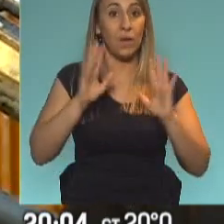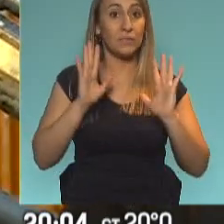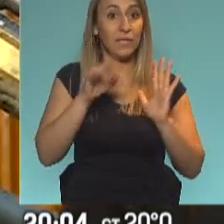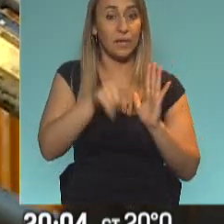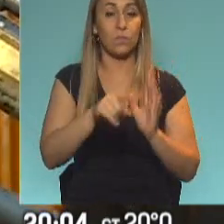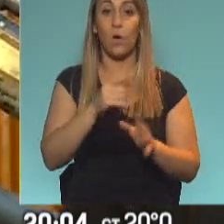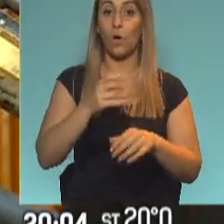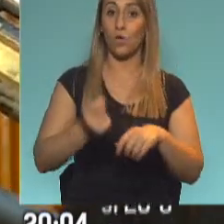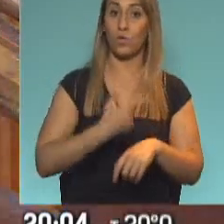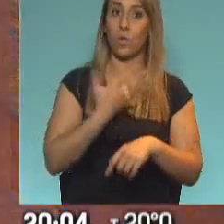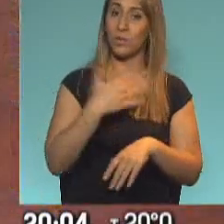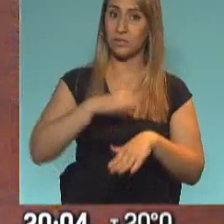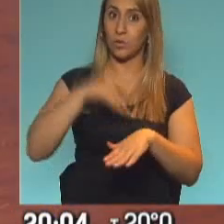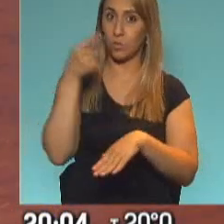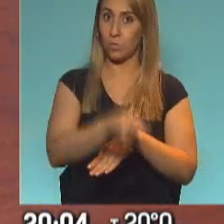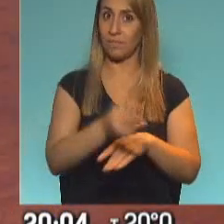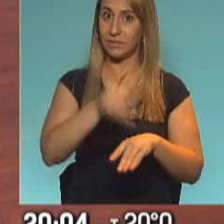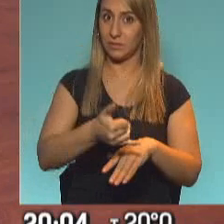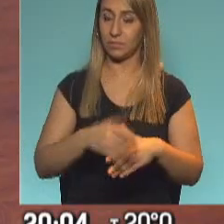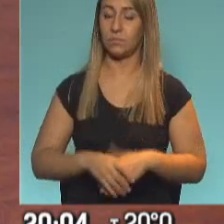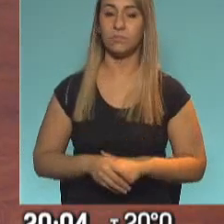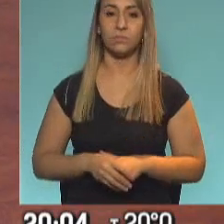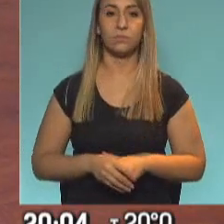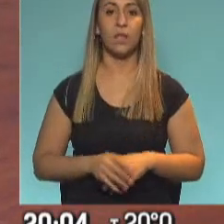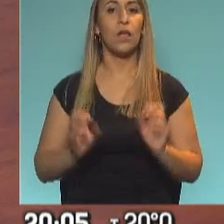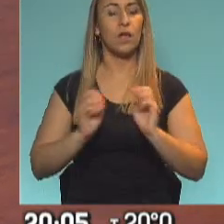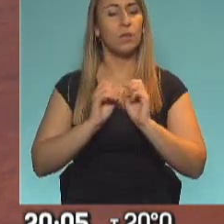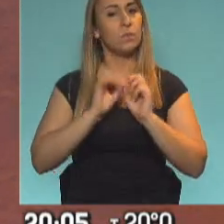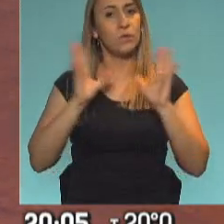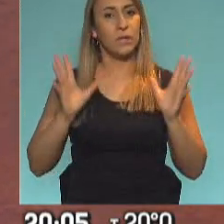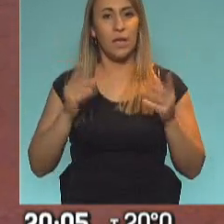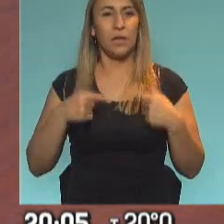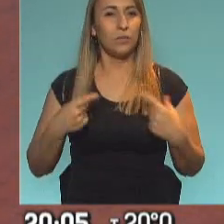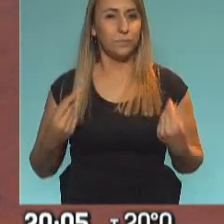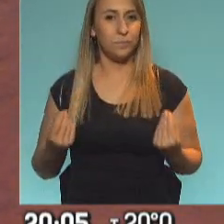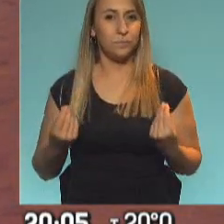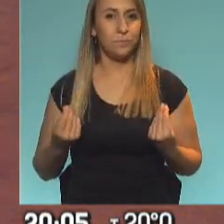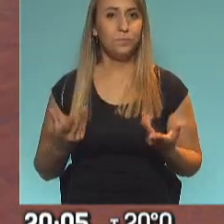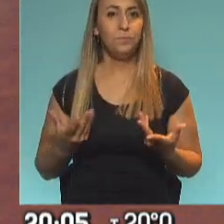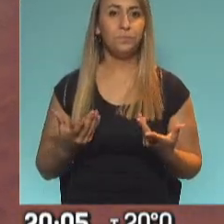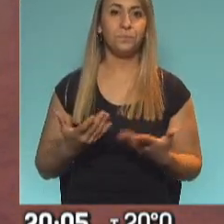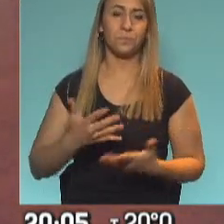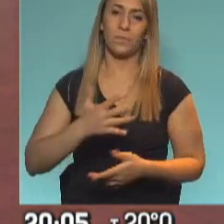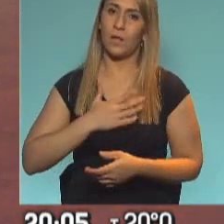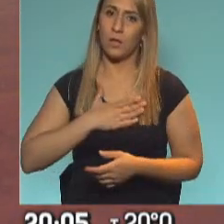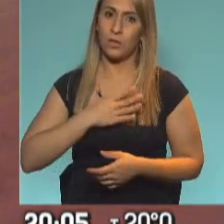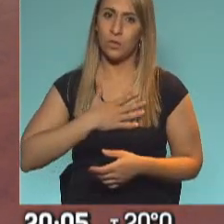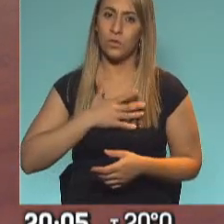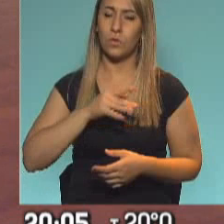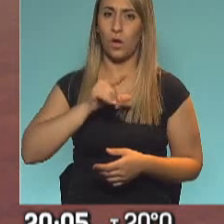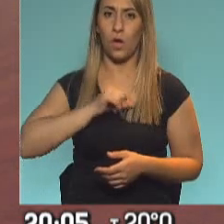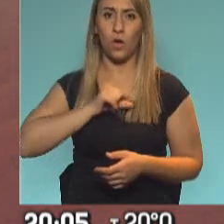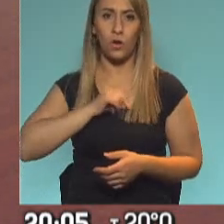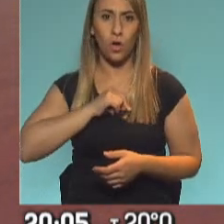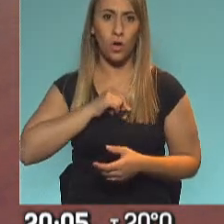acción penal en cuanto a la causa. ¿No? Está claro que la emoción, el pesar, el sentimiento,